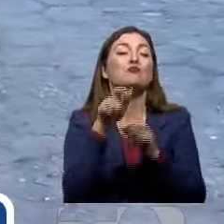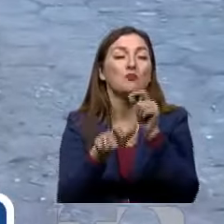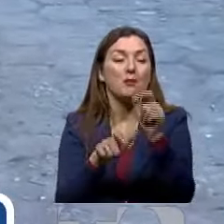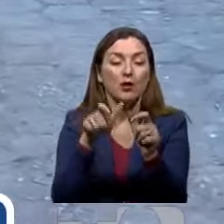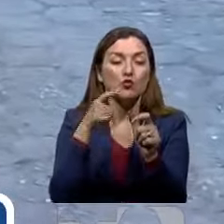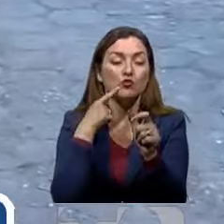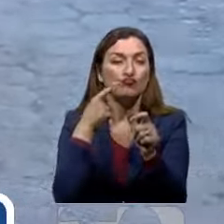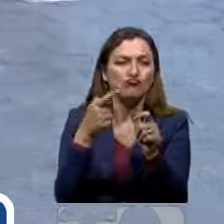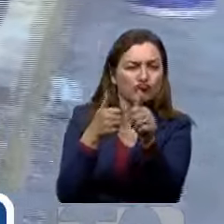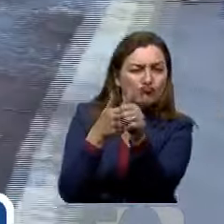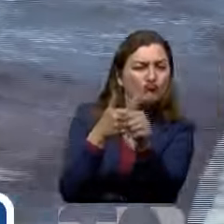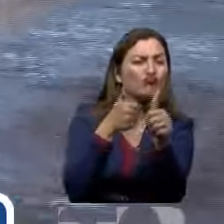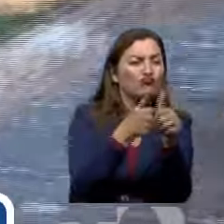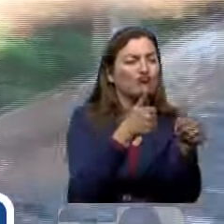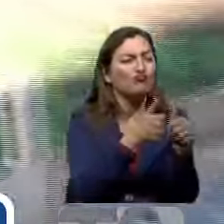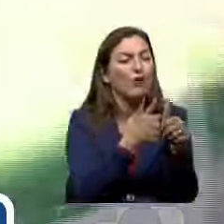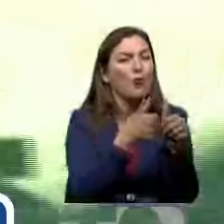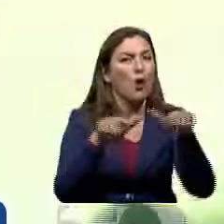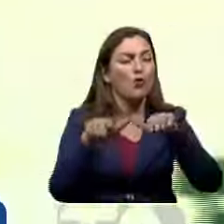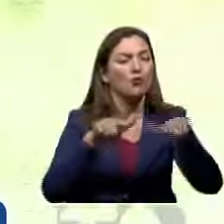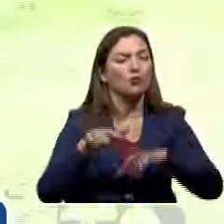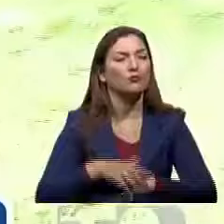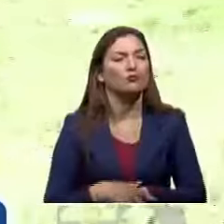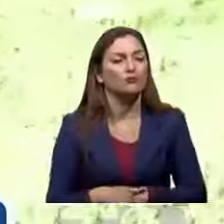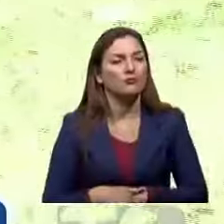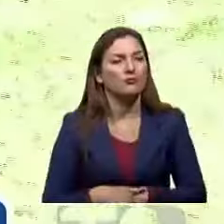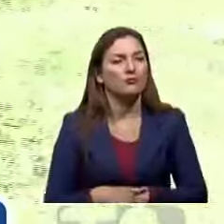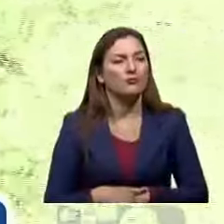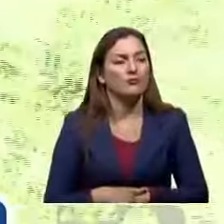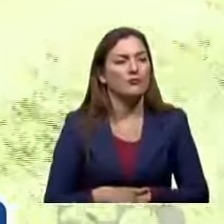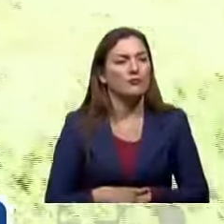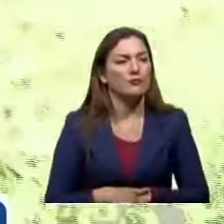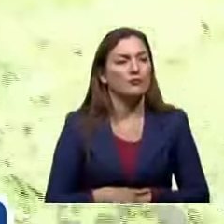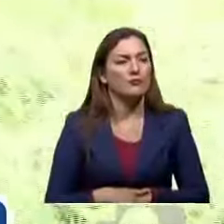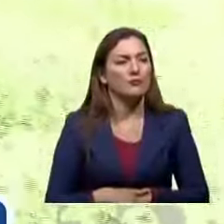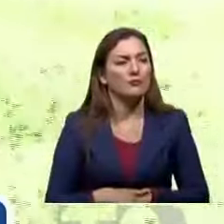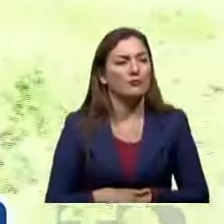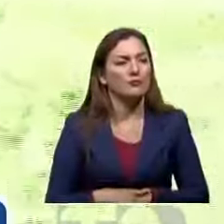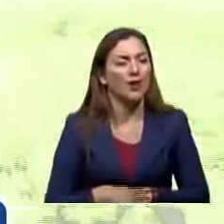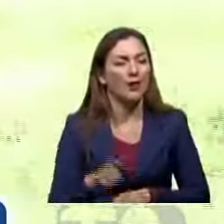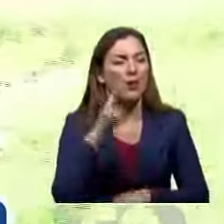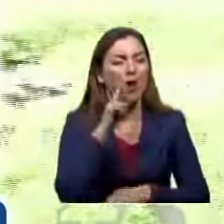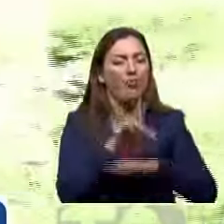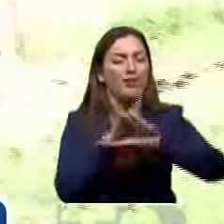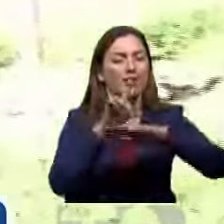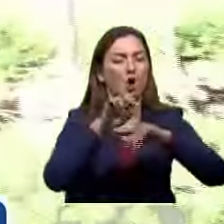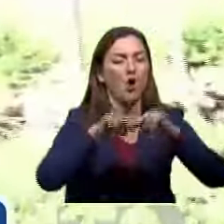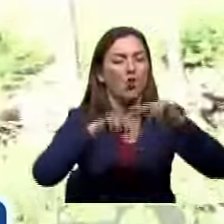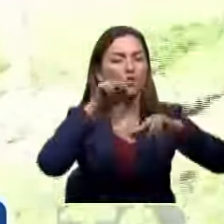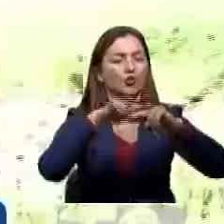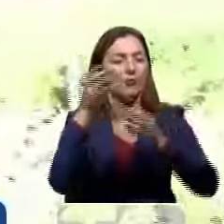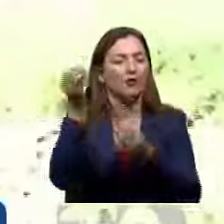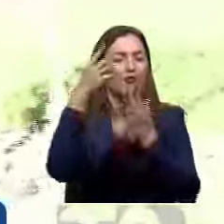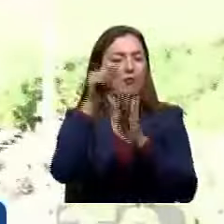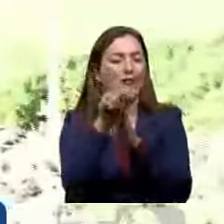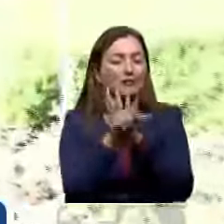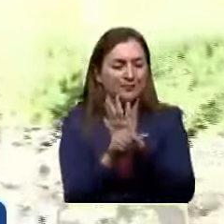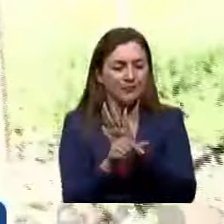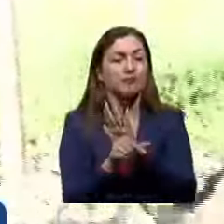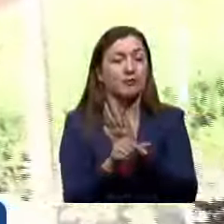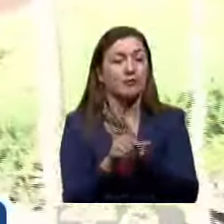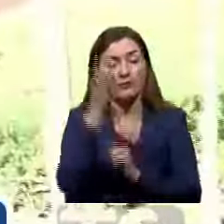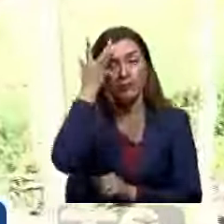las inmediaciones de este sector. Estamos esta mañana con Francisco Peña, quien es el director de construcción de la MOP, para que nos cuente un poco en detalle,